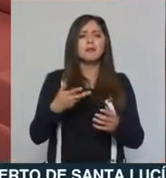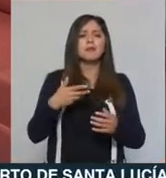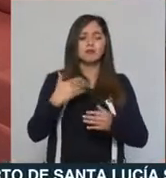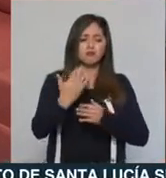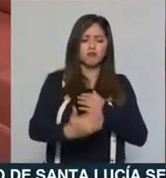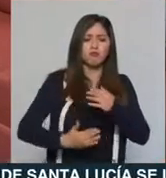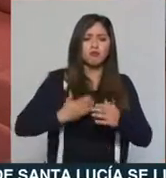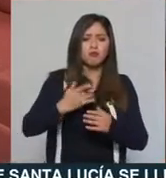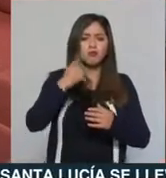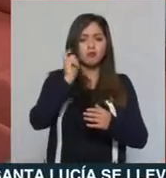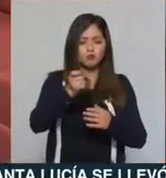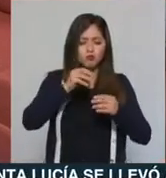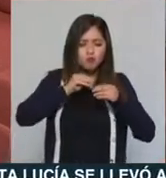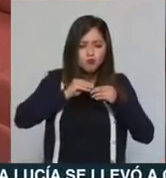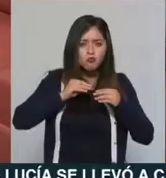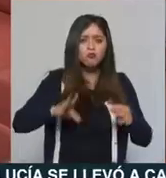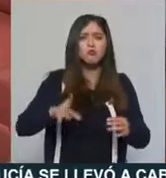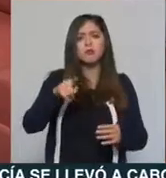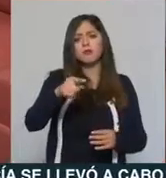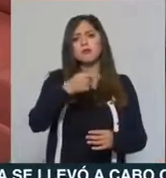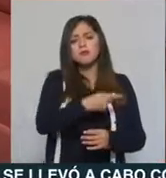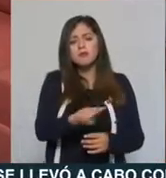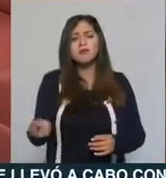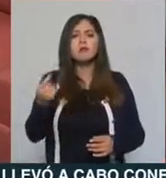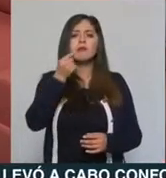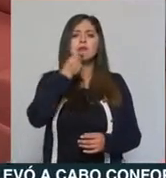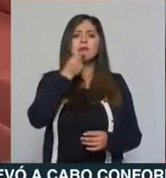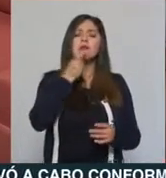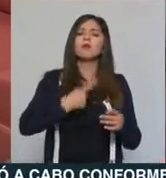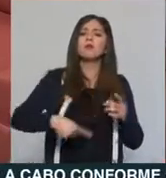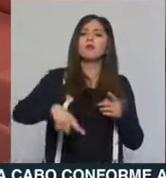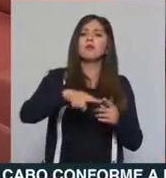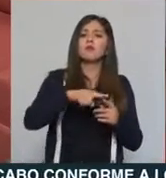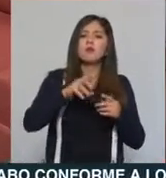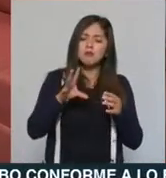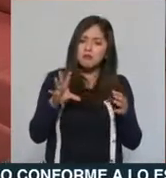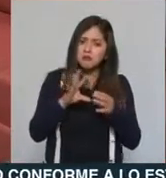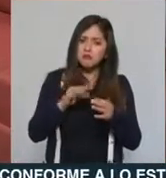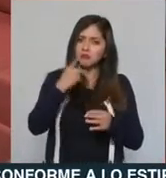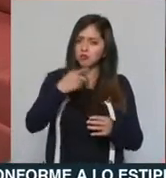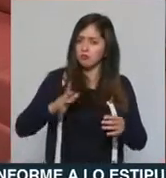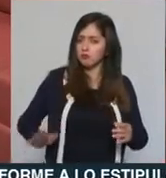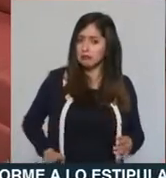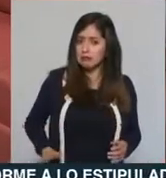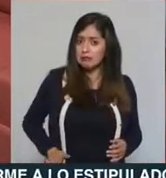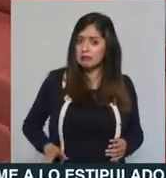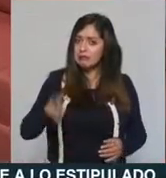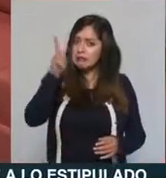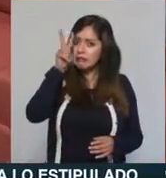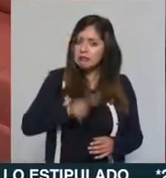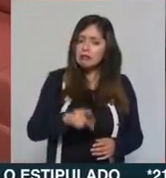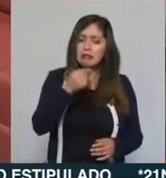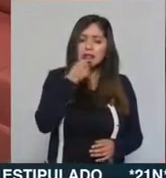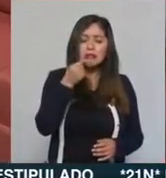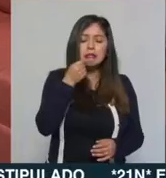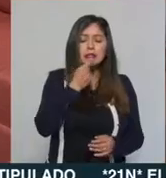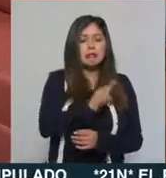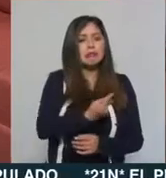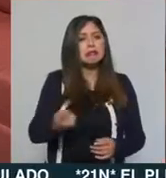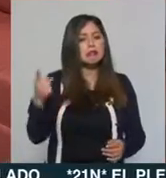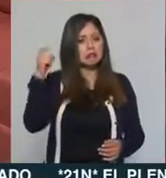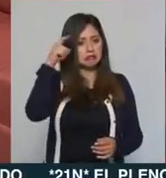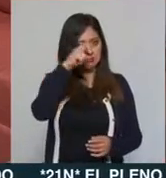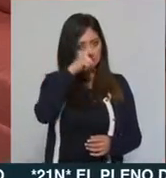poder transmitirle pues mensajes positivos a todos los niños? Porque es un público bien complicado, ¿no?